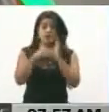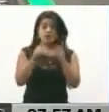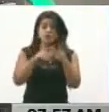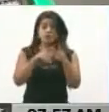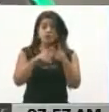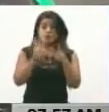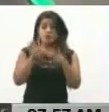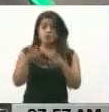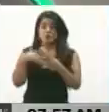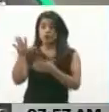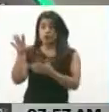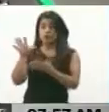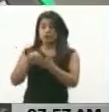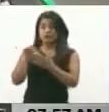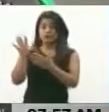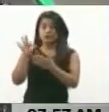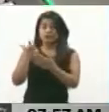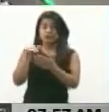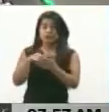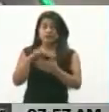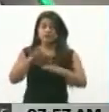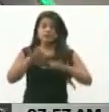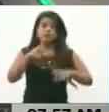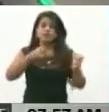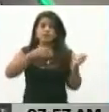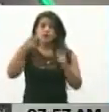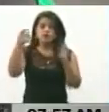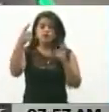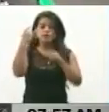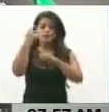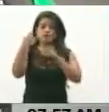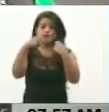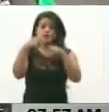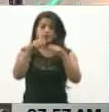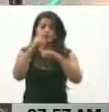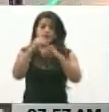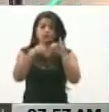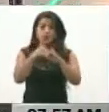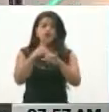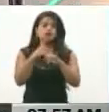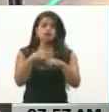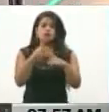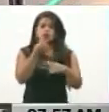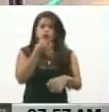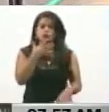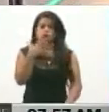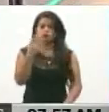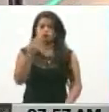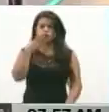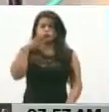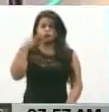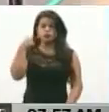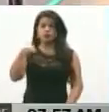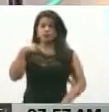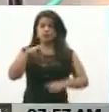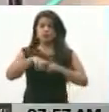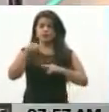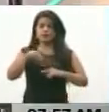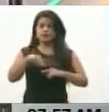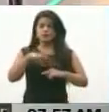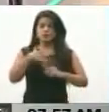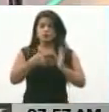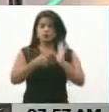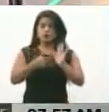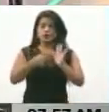hacer 50.000 y la sacamos a exportación. Entonces, es bonito, da mucho orgullo estar sentados aquí y mostrar cómo el